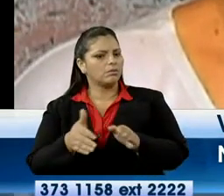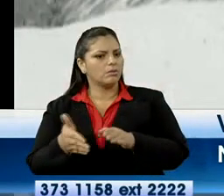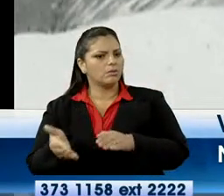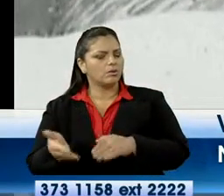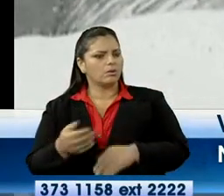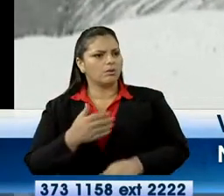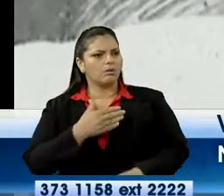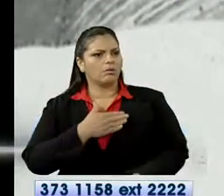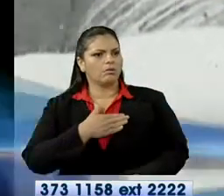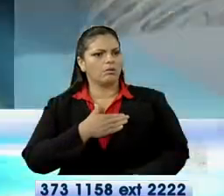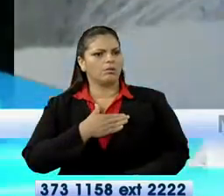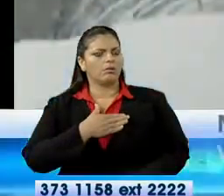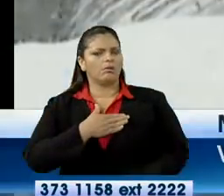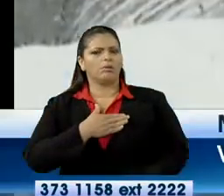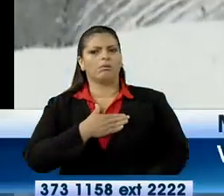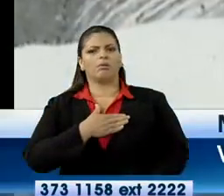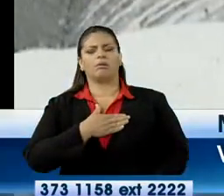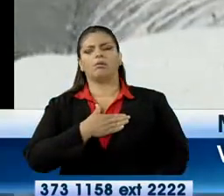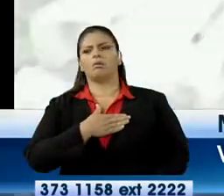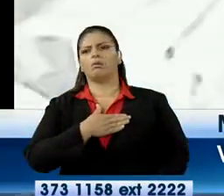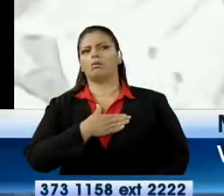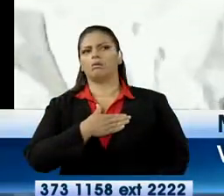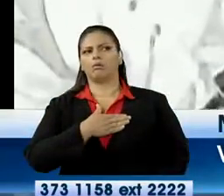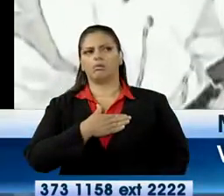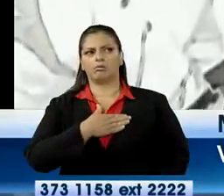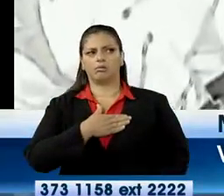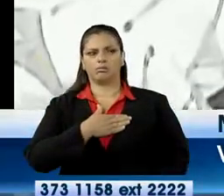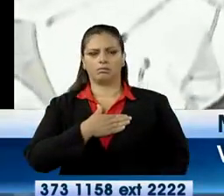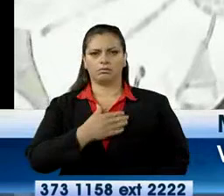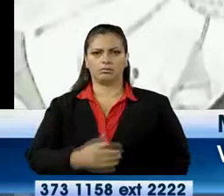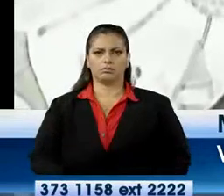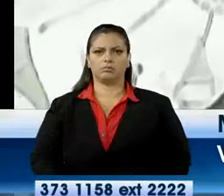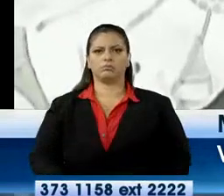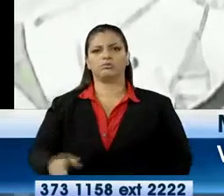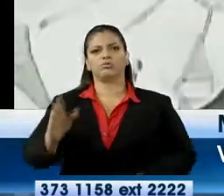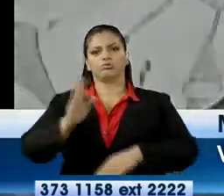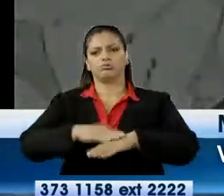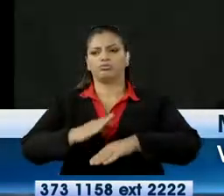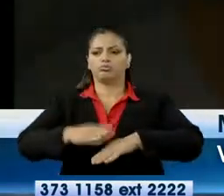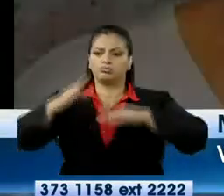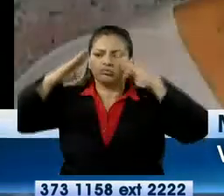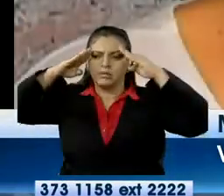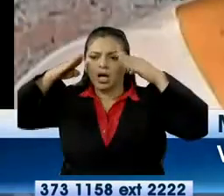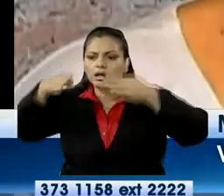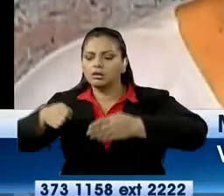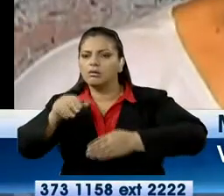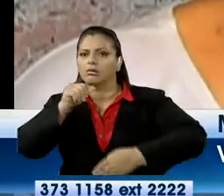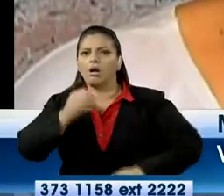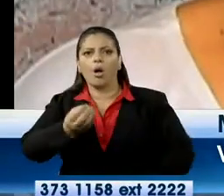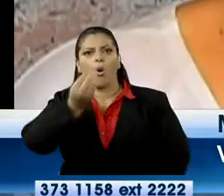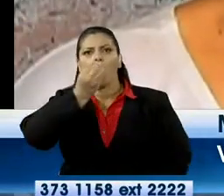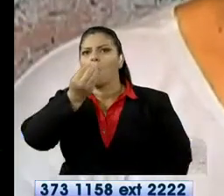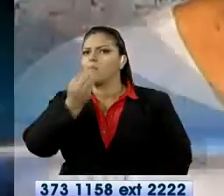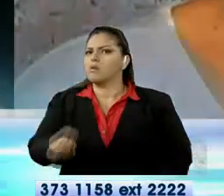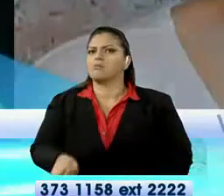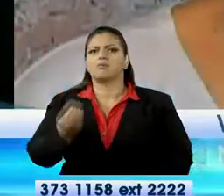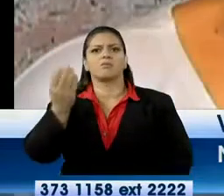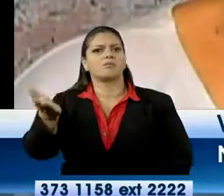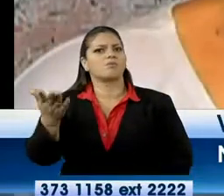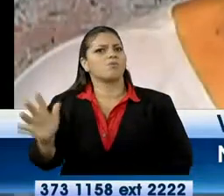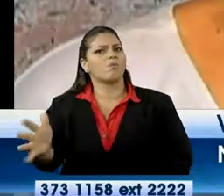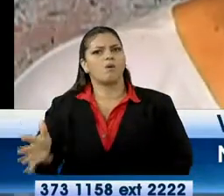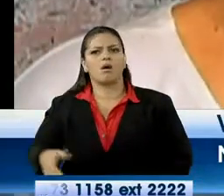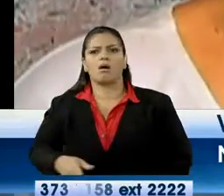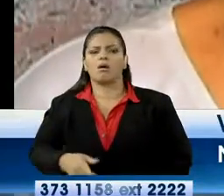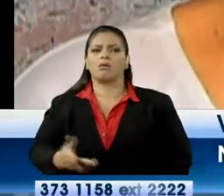qué enfermedad? De la enfermedad que tiene. O sea, la señora dice que más es el descuido. ¿Desnutrición? Sin nutrición, falta de